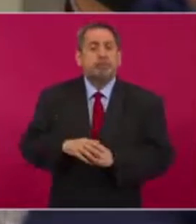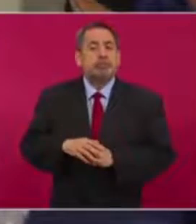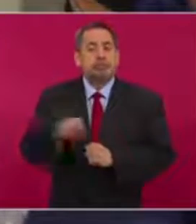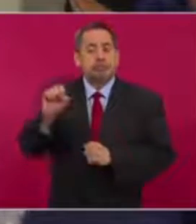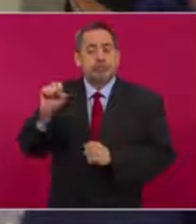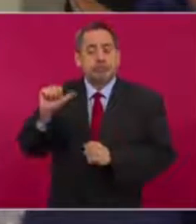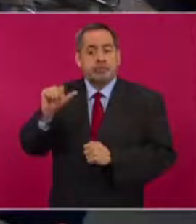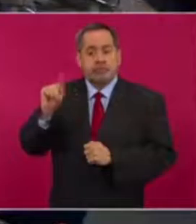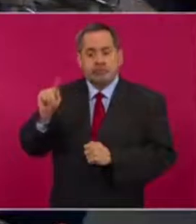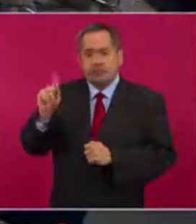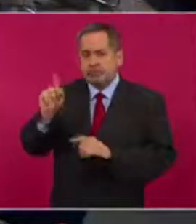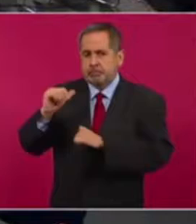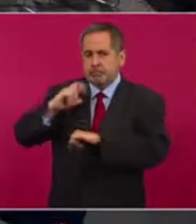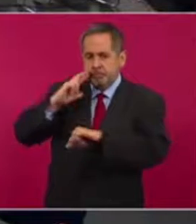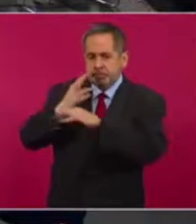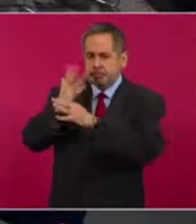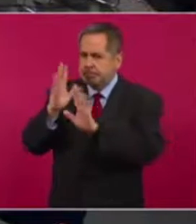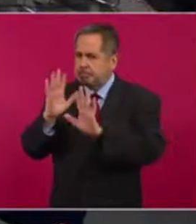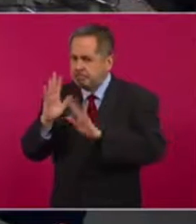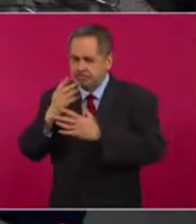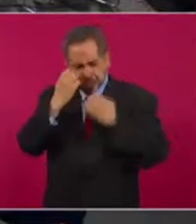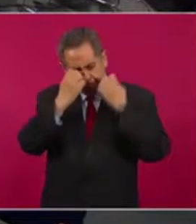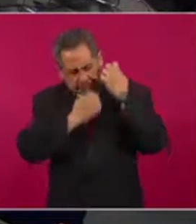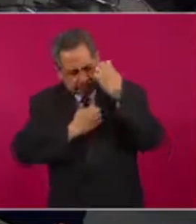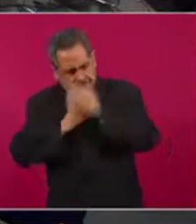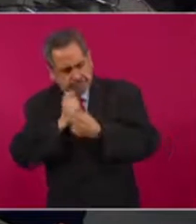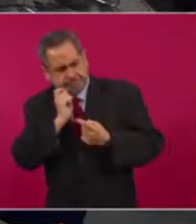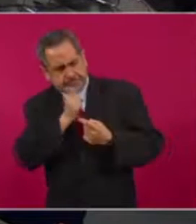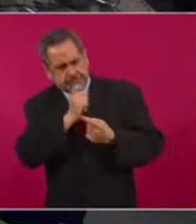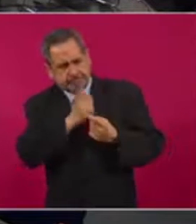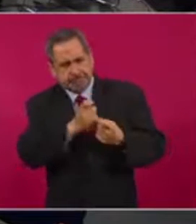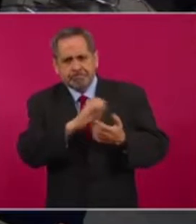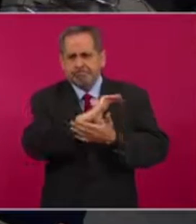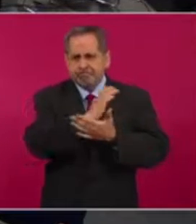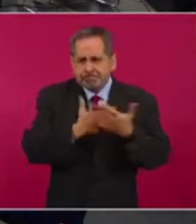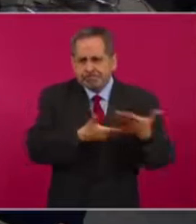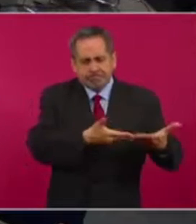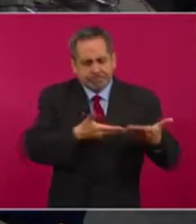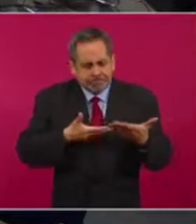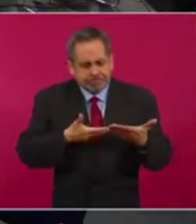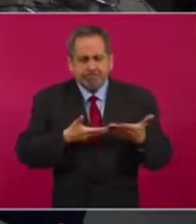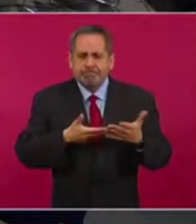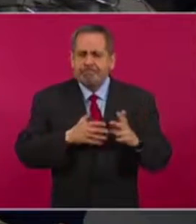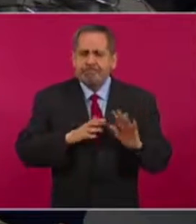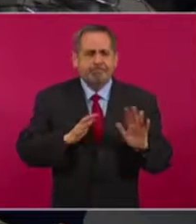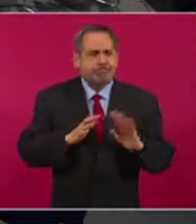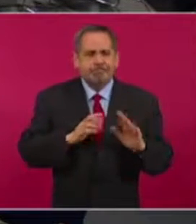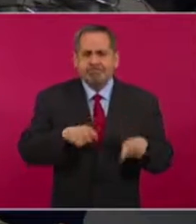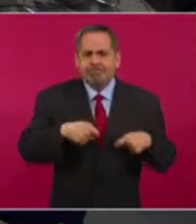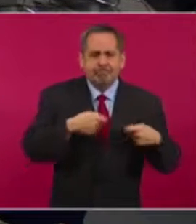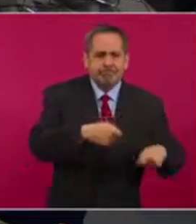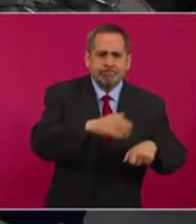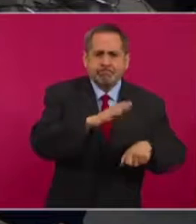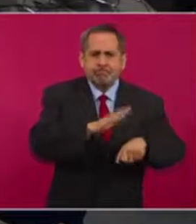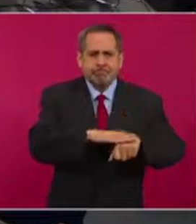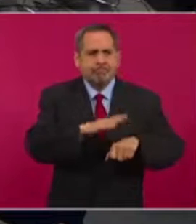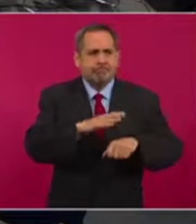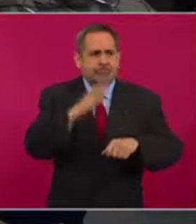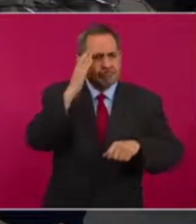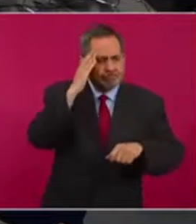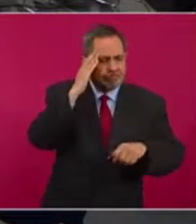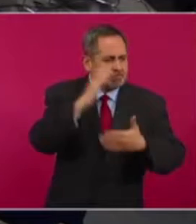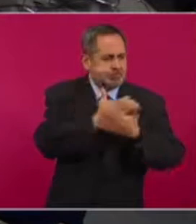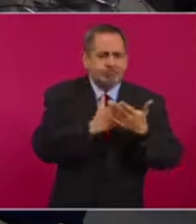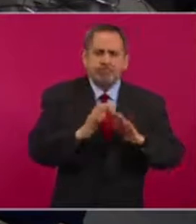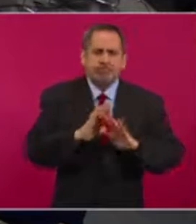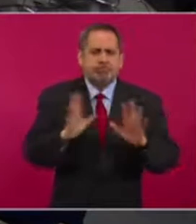están obviamente revisando este caso para les sea retirado, digamos, los contratos marco y con esto